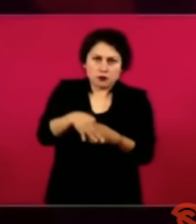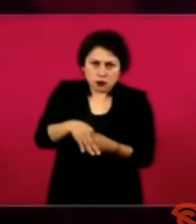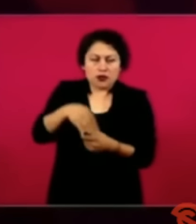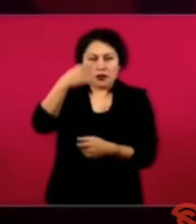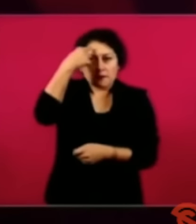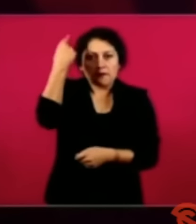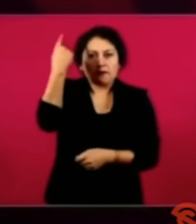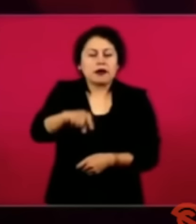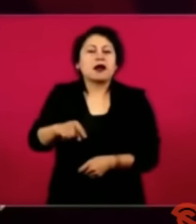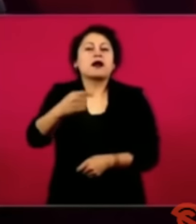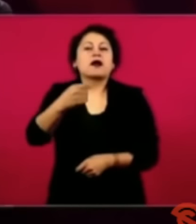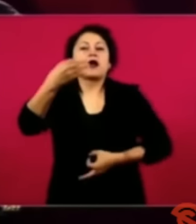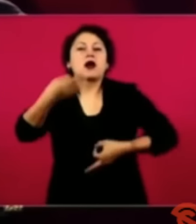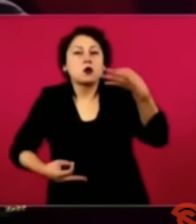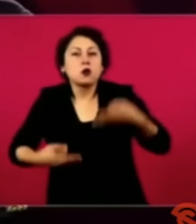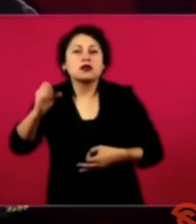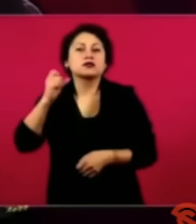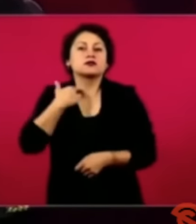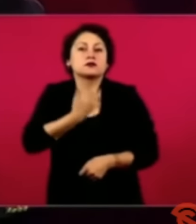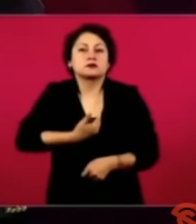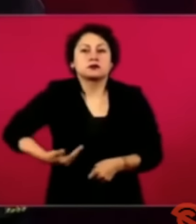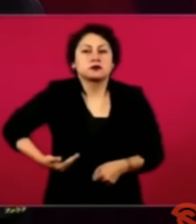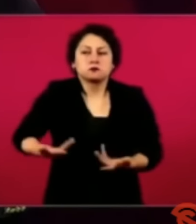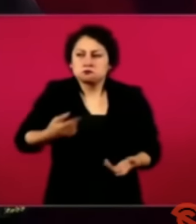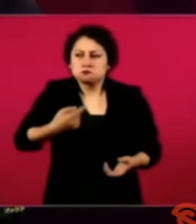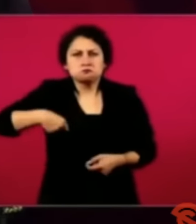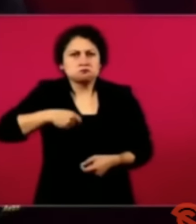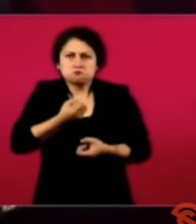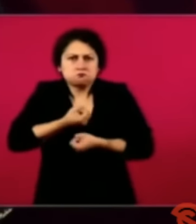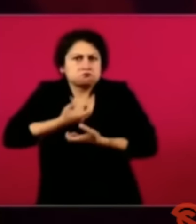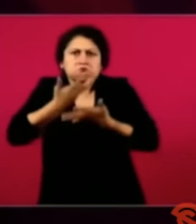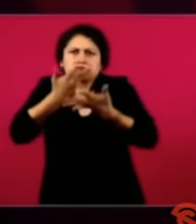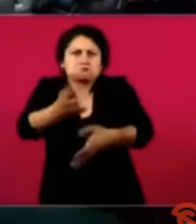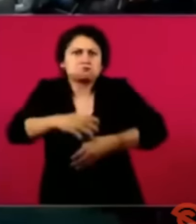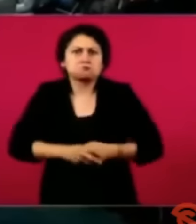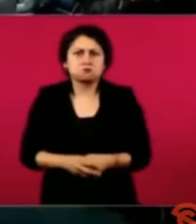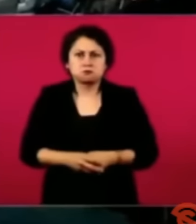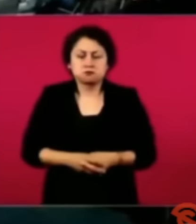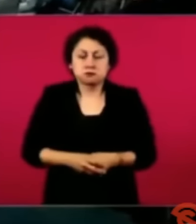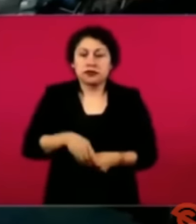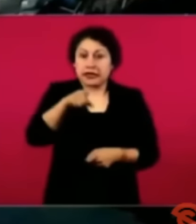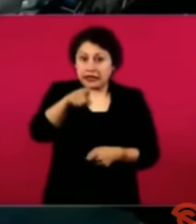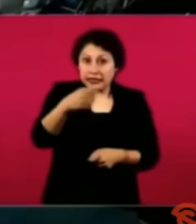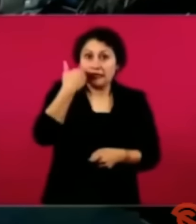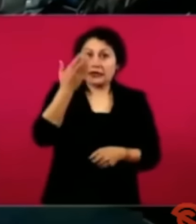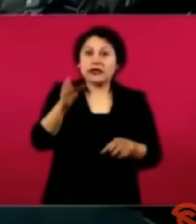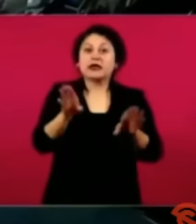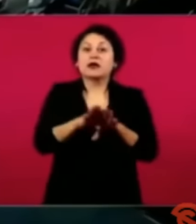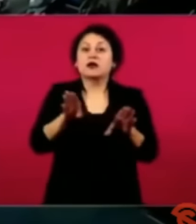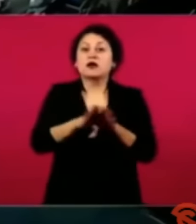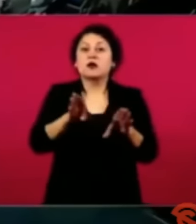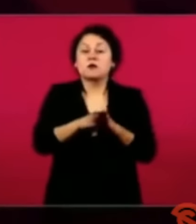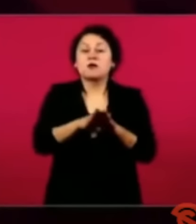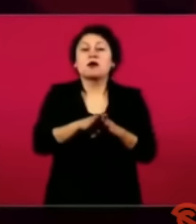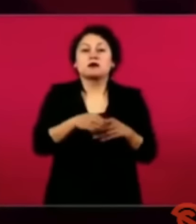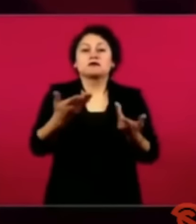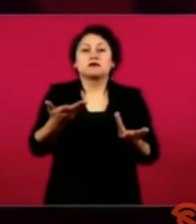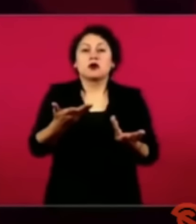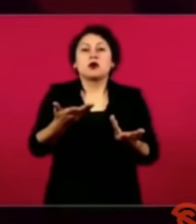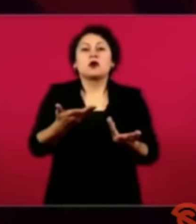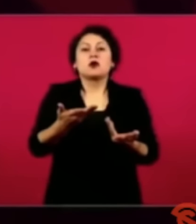Aquí hemos ido en contra incluso de sus ganas de dar a conocer la lista de los favorecidos por los miles de millones de dólares en el